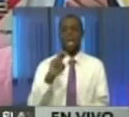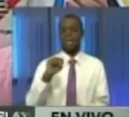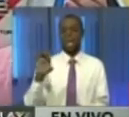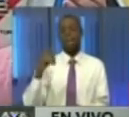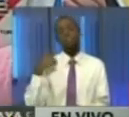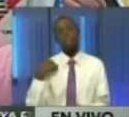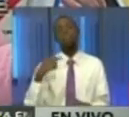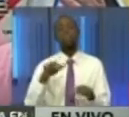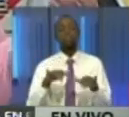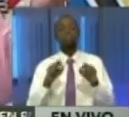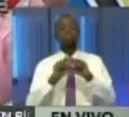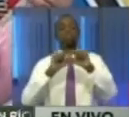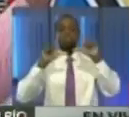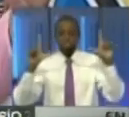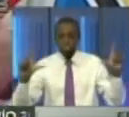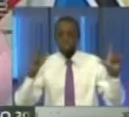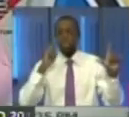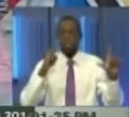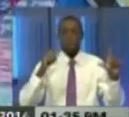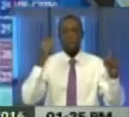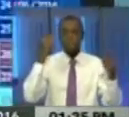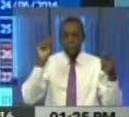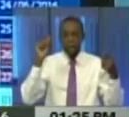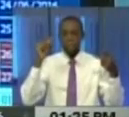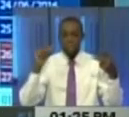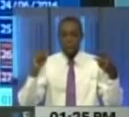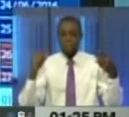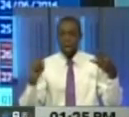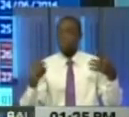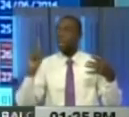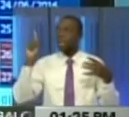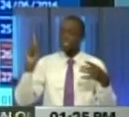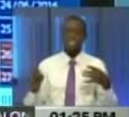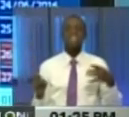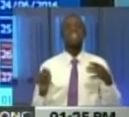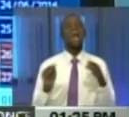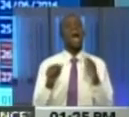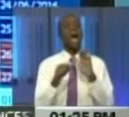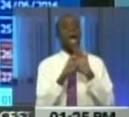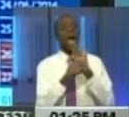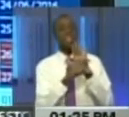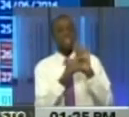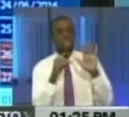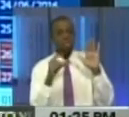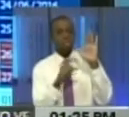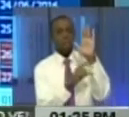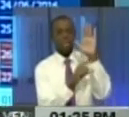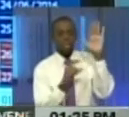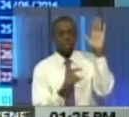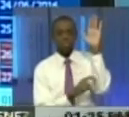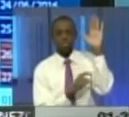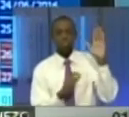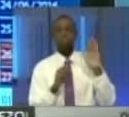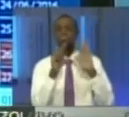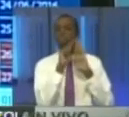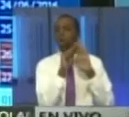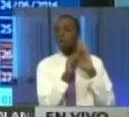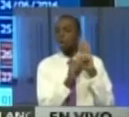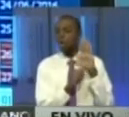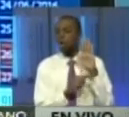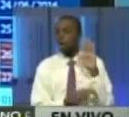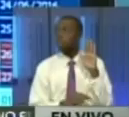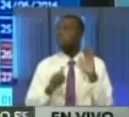y chequear artículo por artículo las normas y los lapsos que nosotros hemos plasmado y que son los